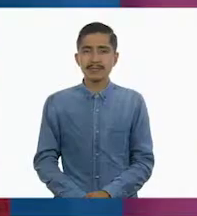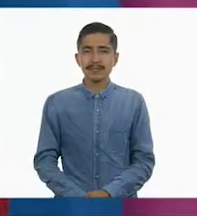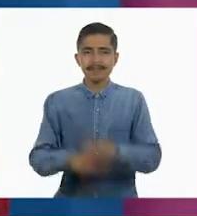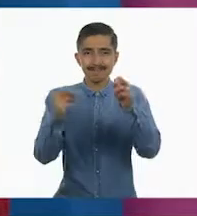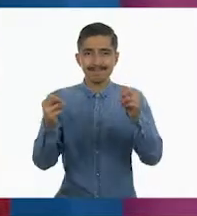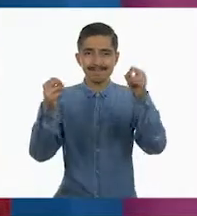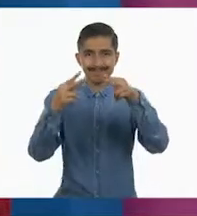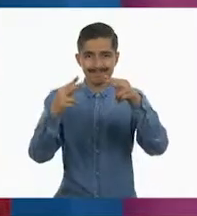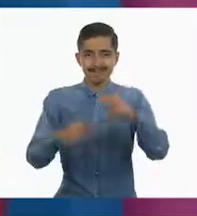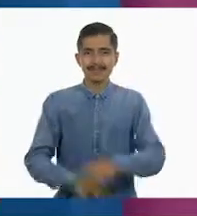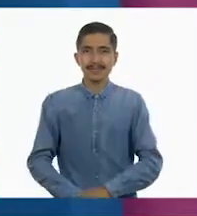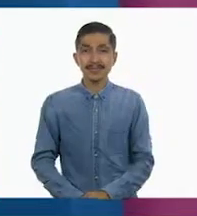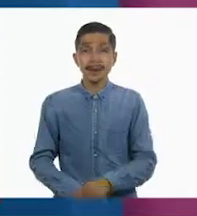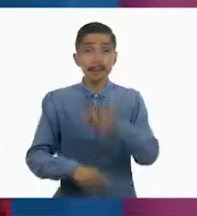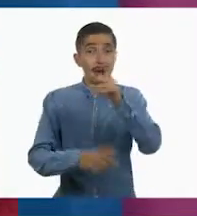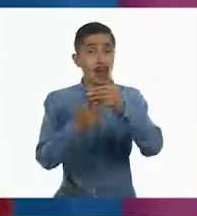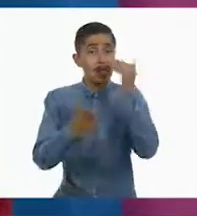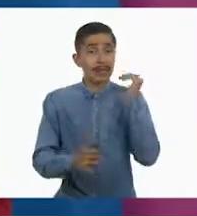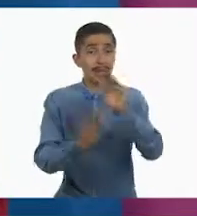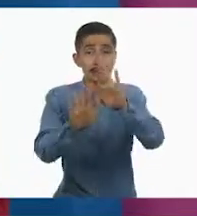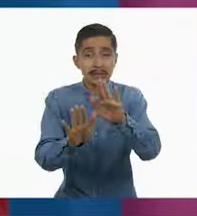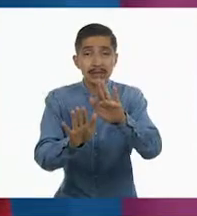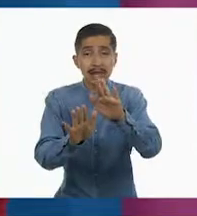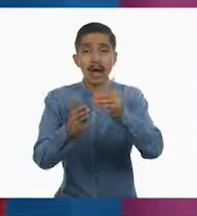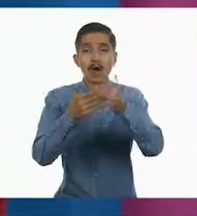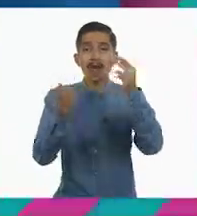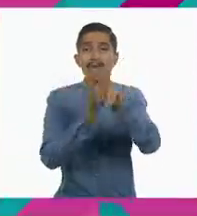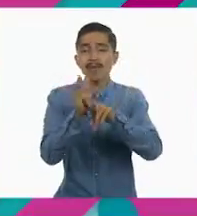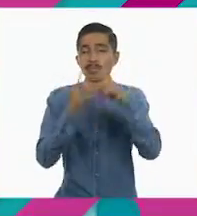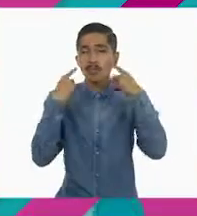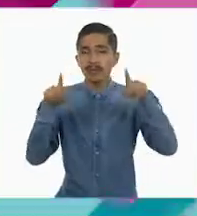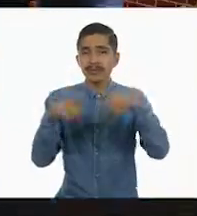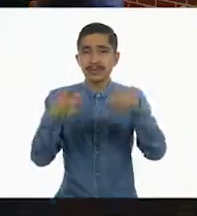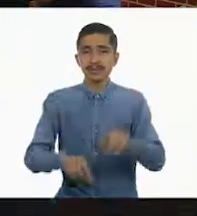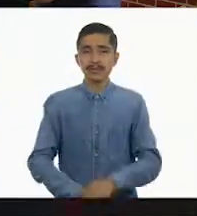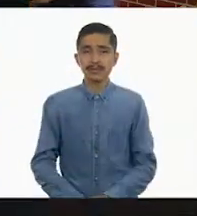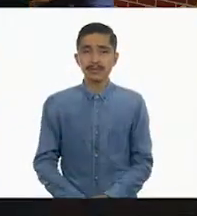hasta la próxima. Pero antes vamos a una cápsula musical.